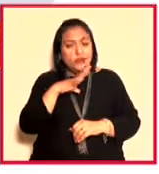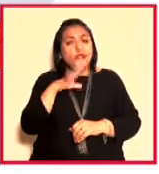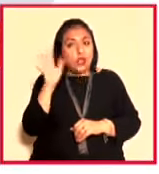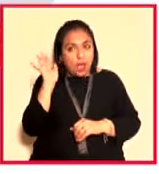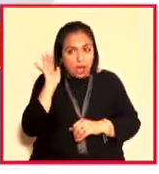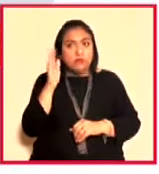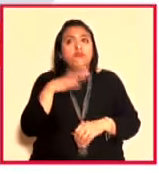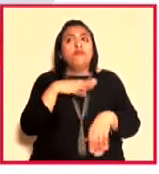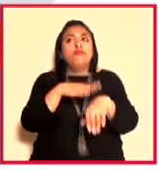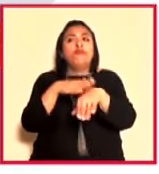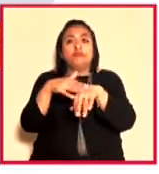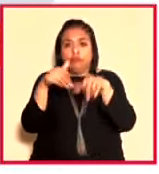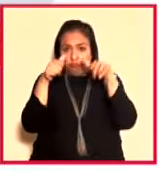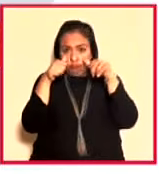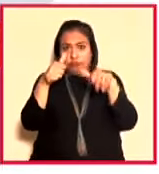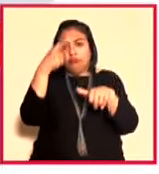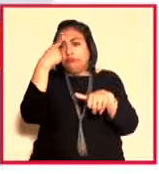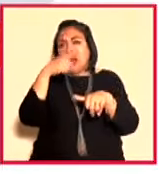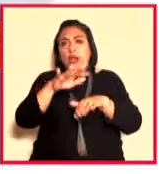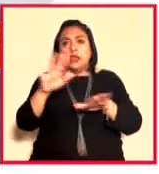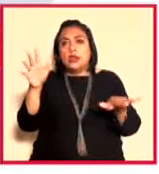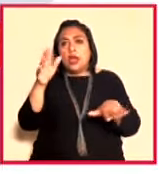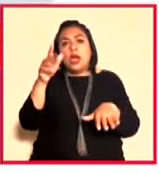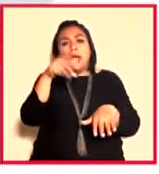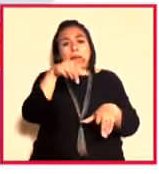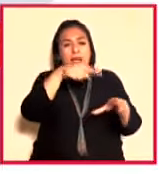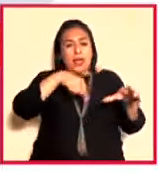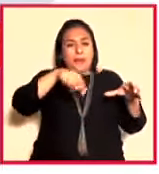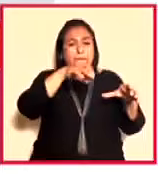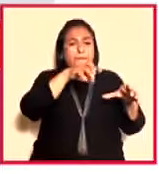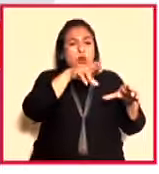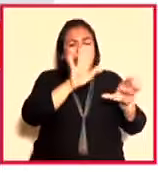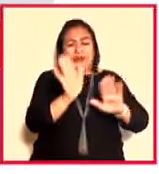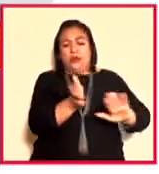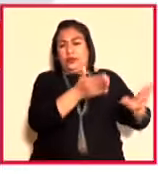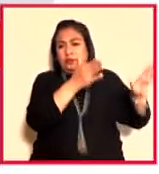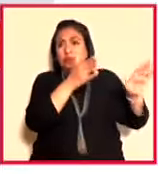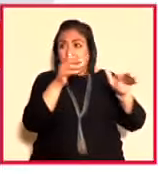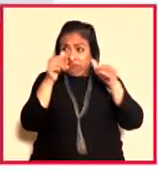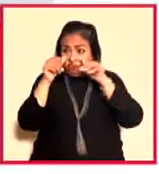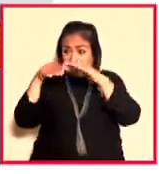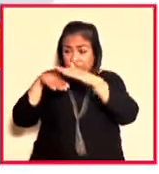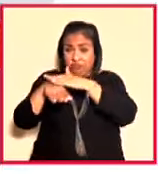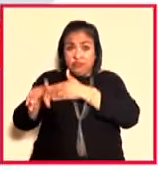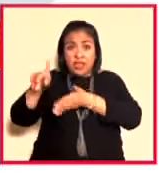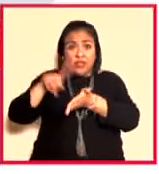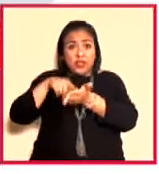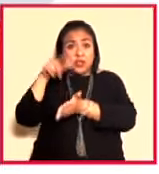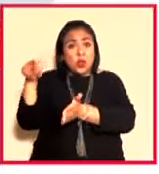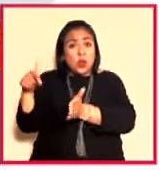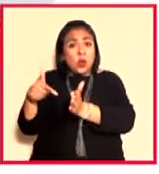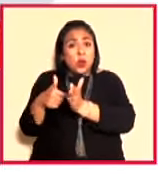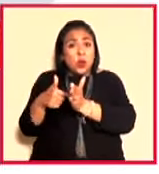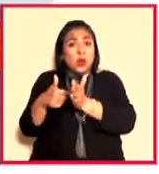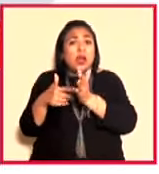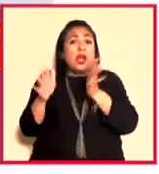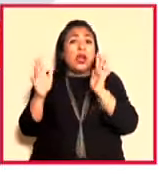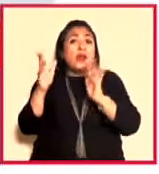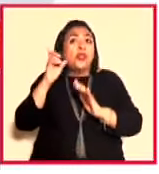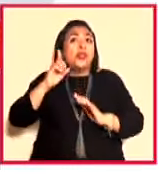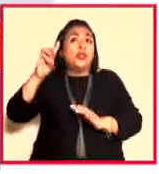llamada de atención para que dejemos al kiosco morisco un poco en paz y nos adentremos en este recinto de algún dios